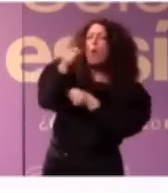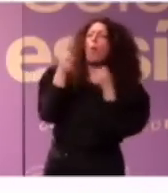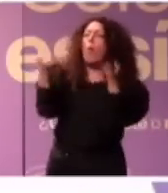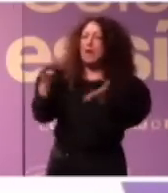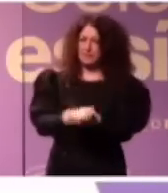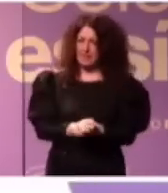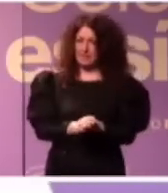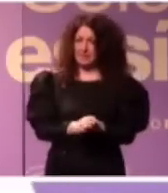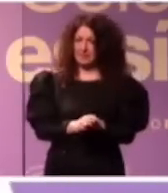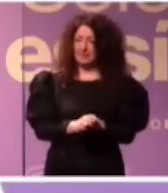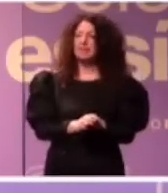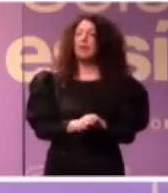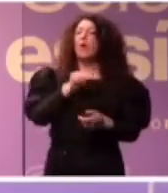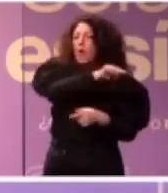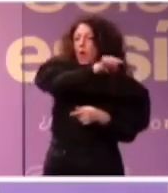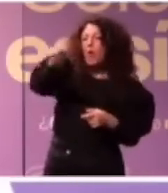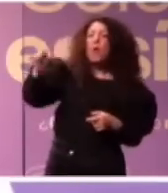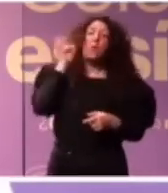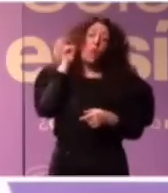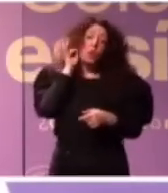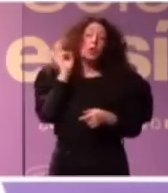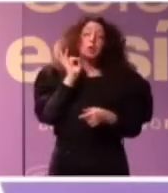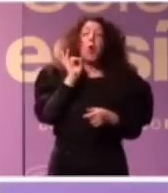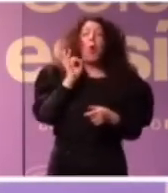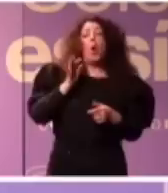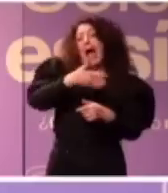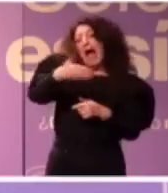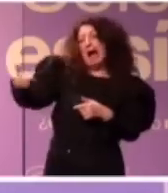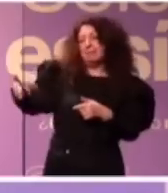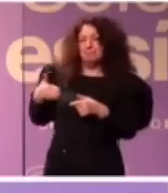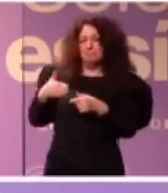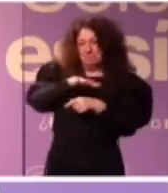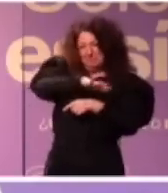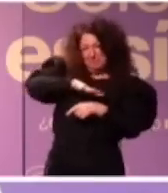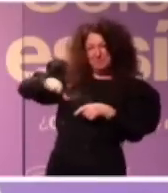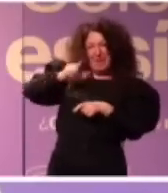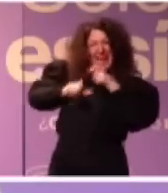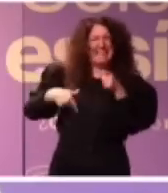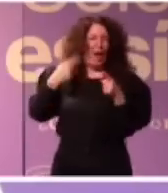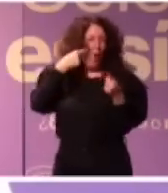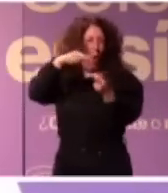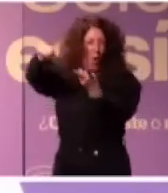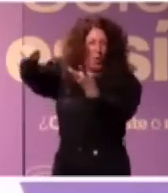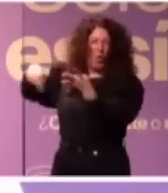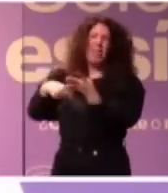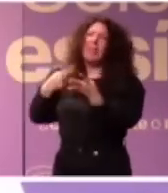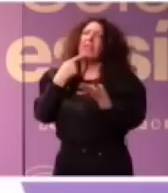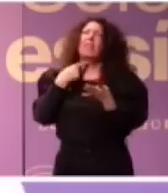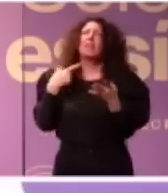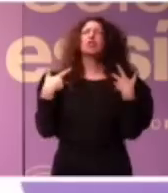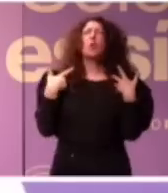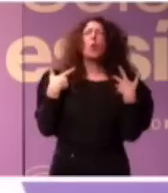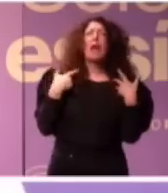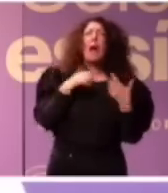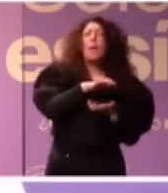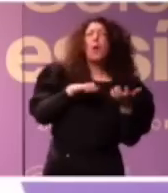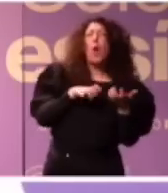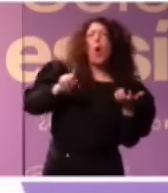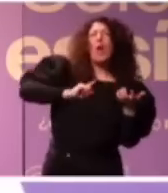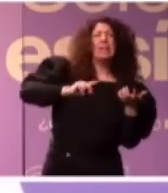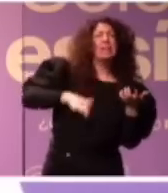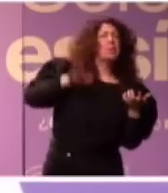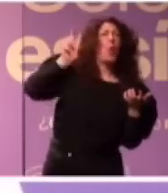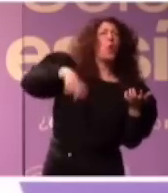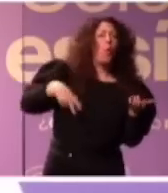¿Cuántas de vosotras o de la gente que conocéis puede decir que no ha sufrido una sola violencia sexual en su